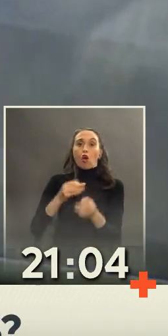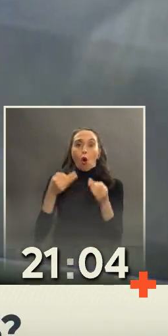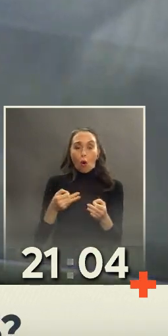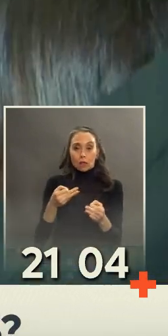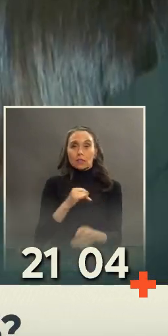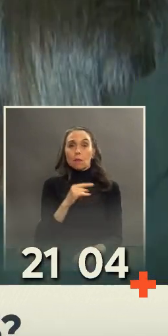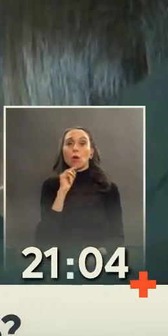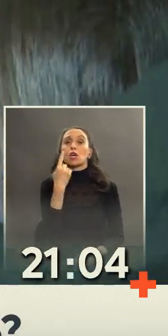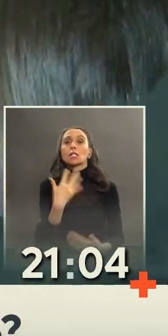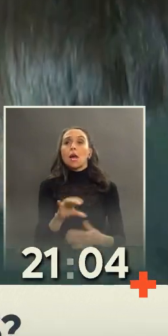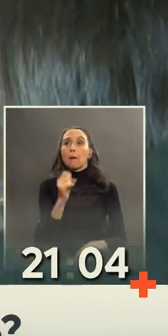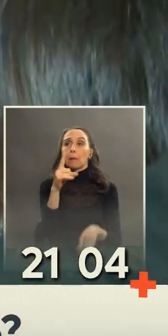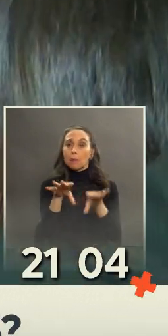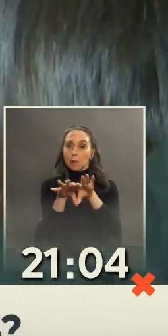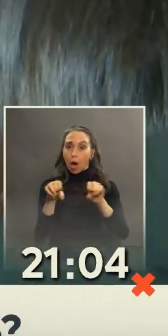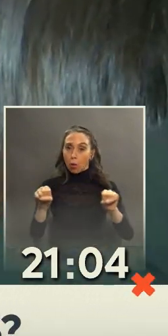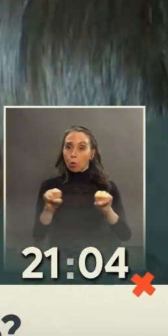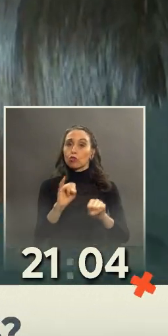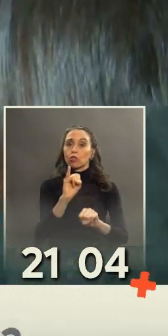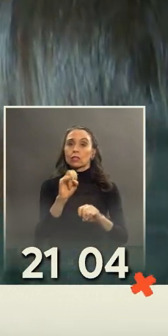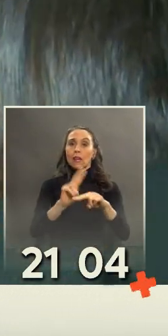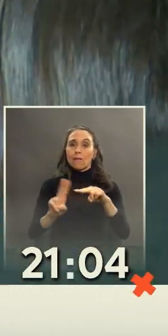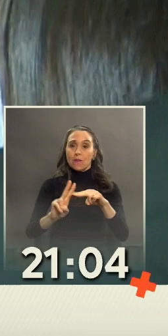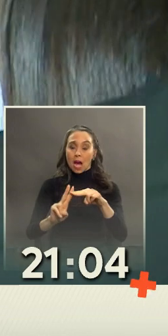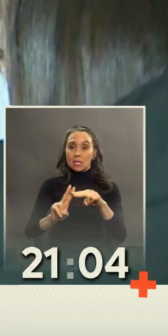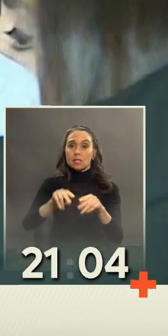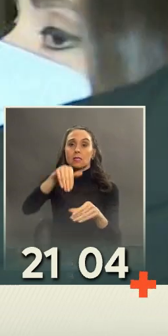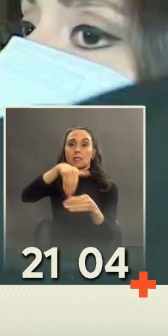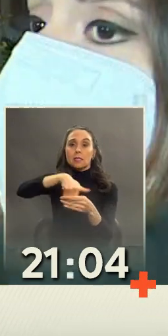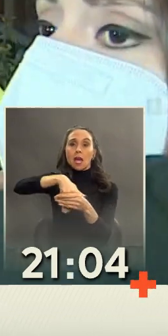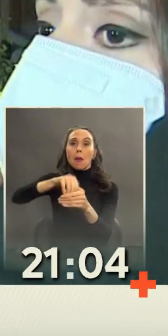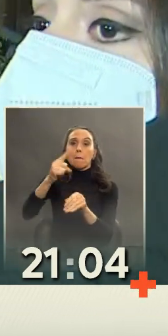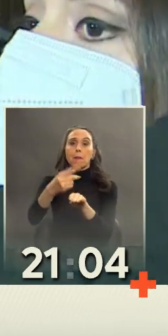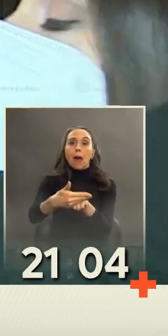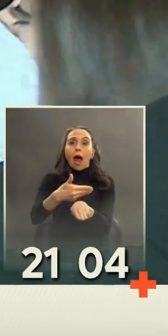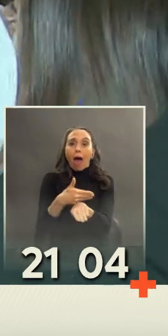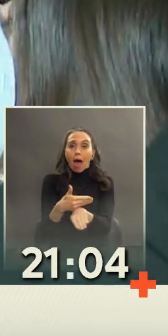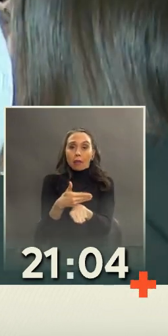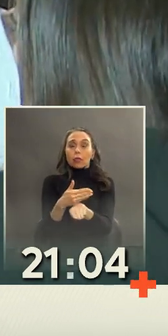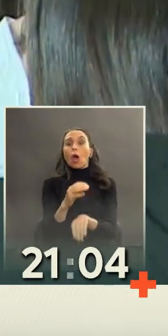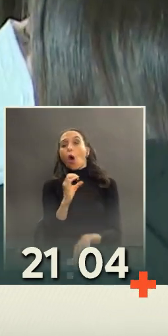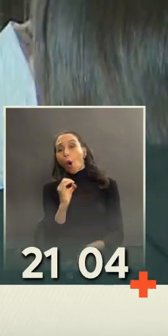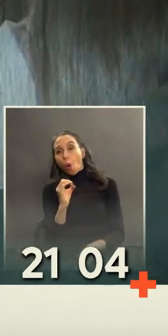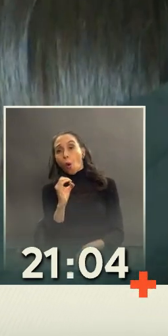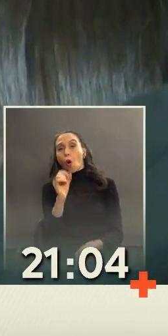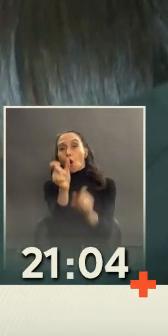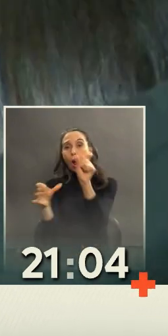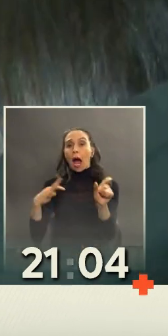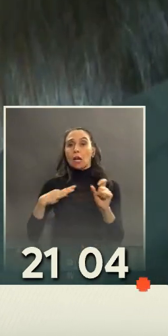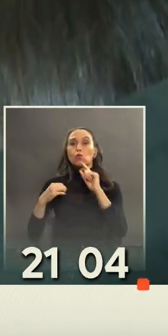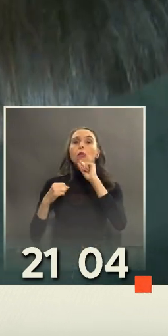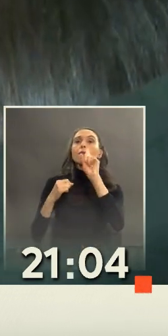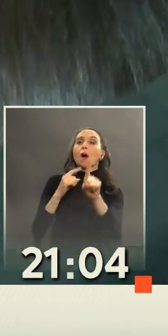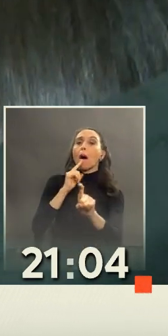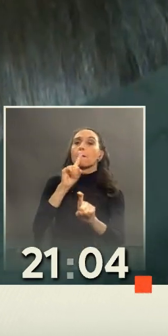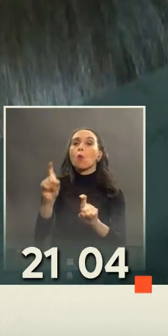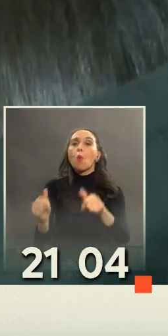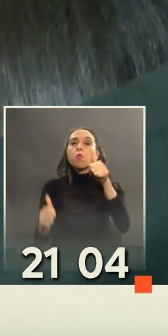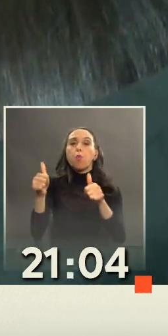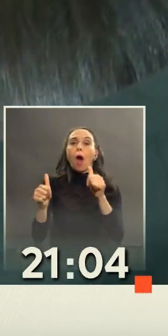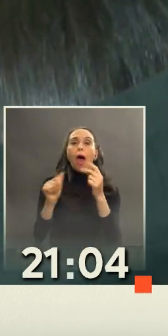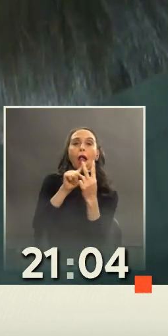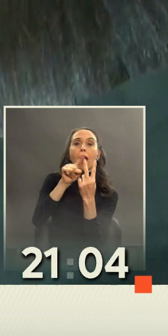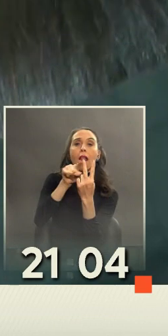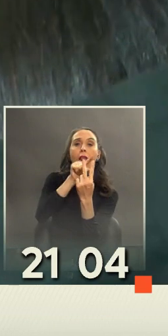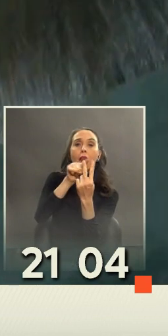primer acuerdo. Realizar una primaria o una consulta ciudadana en la que podrán participar, como